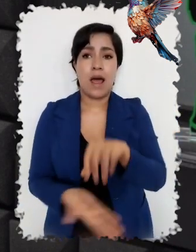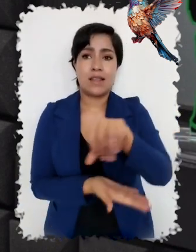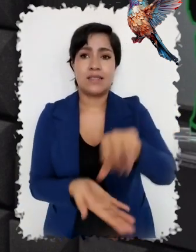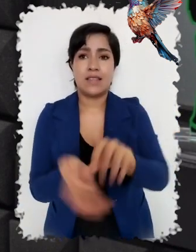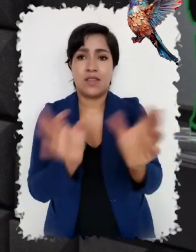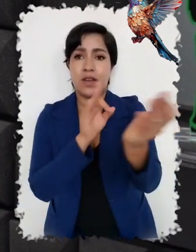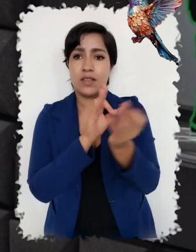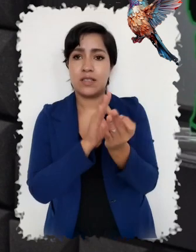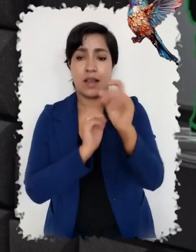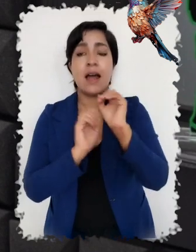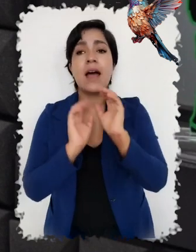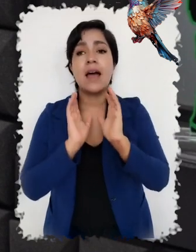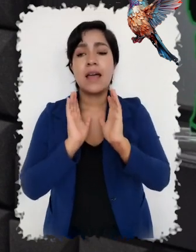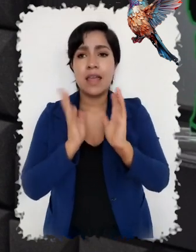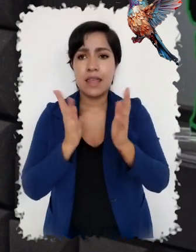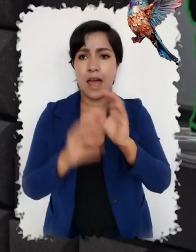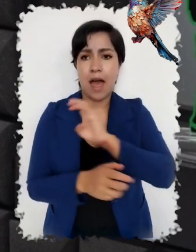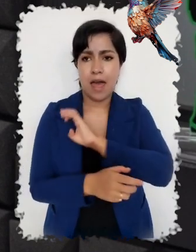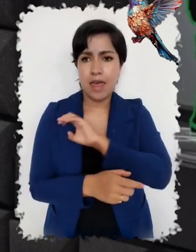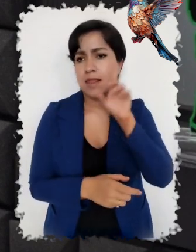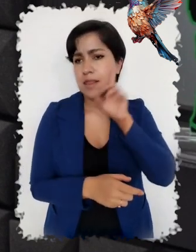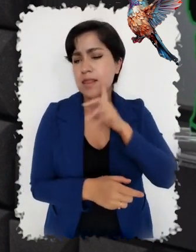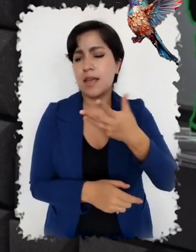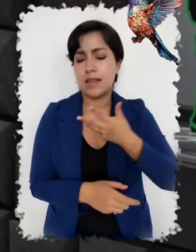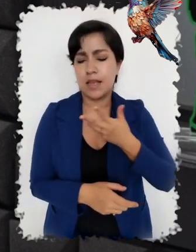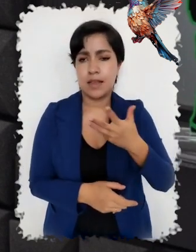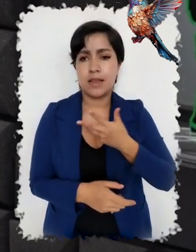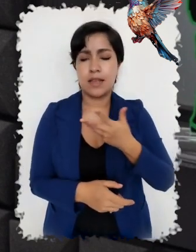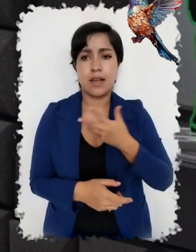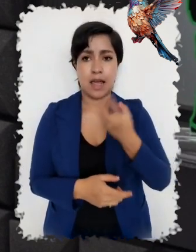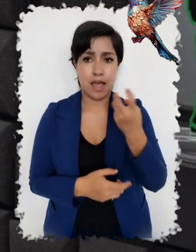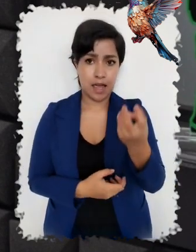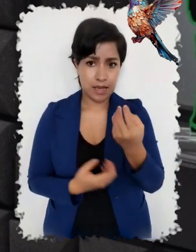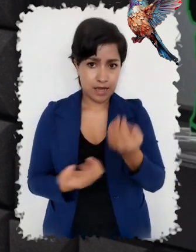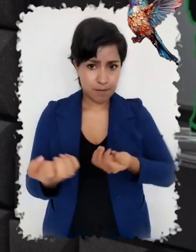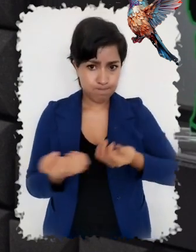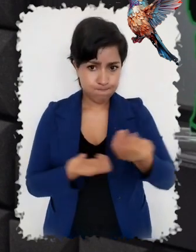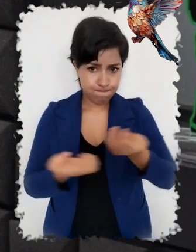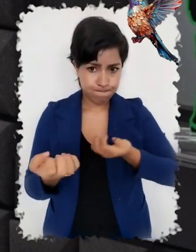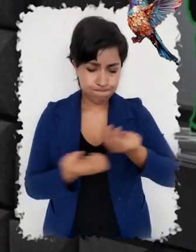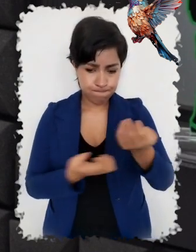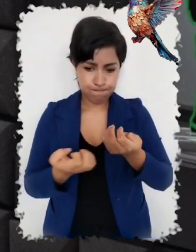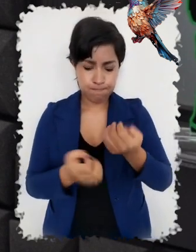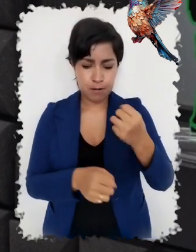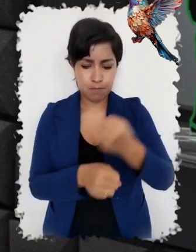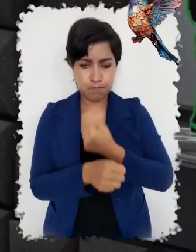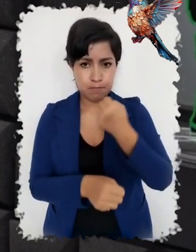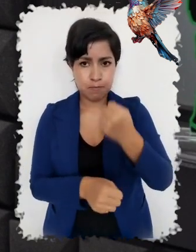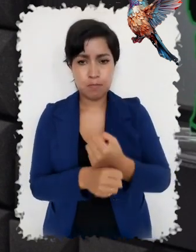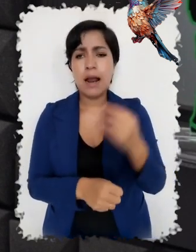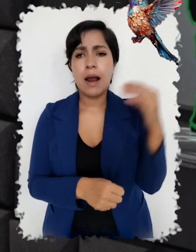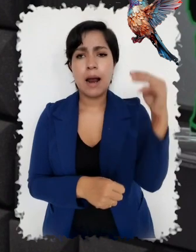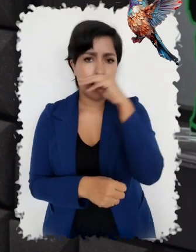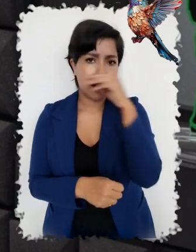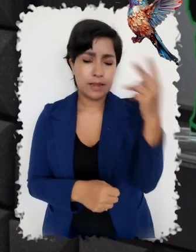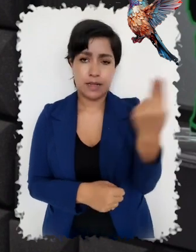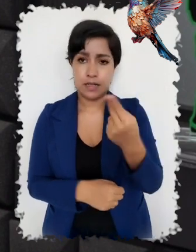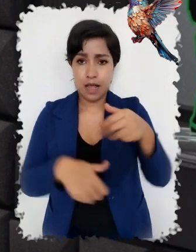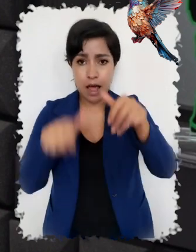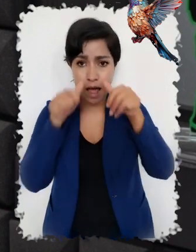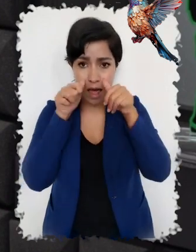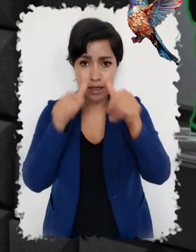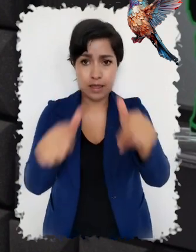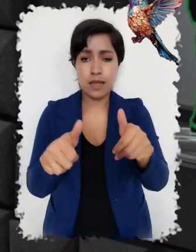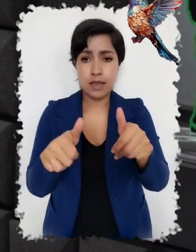una entrenadora este el entrenamiento va a ser totalmente gratuito lo que yo les pediría es estar pendiente de